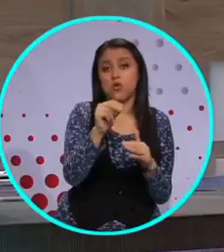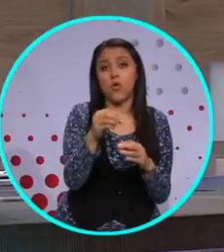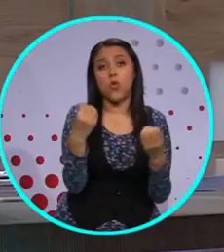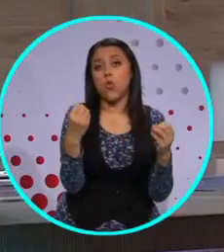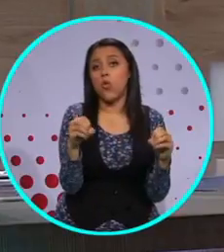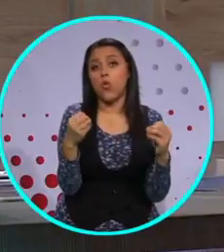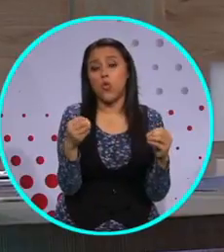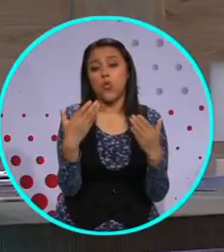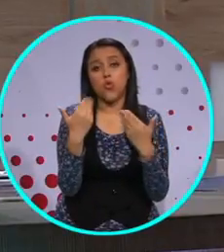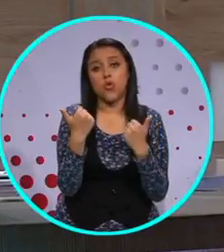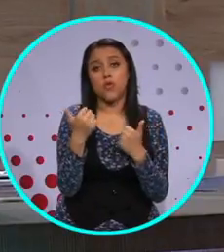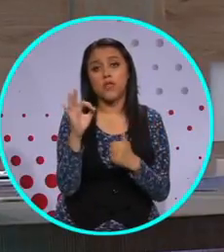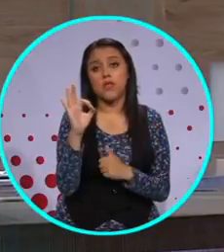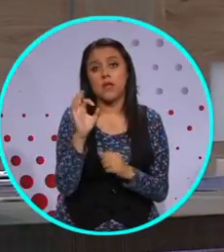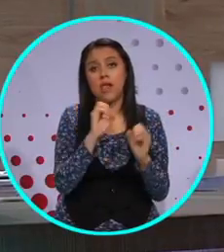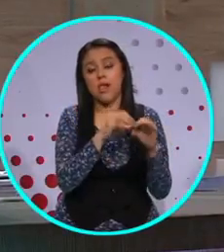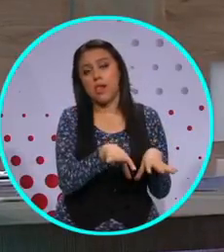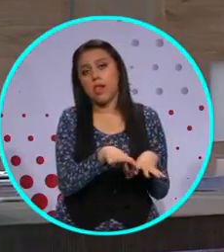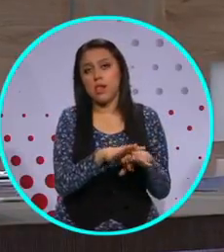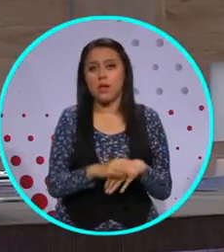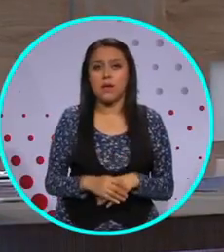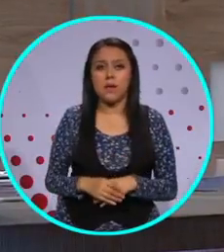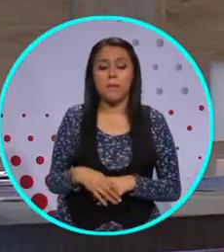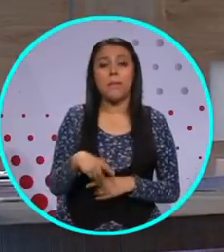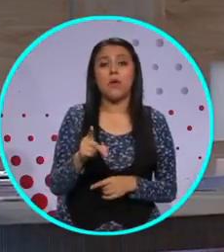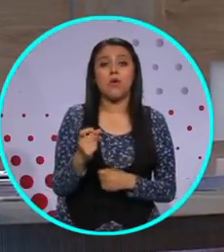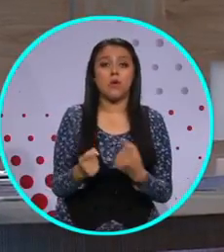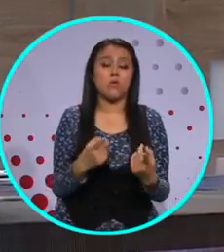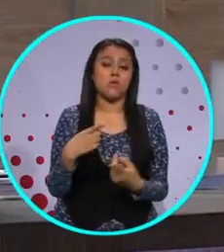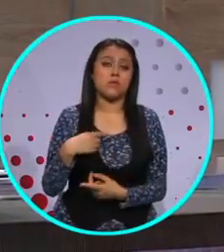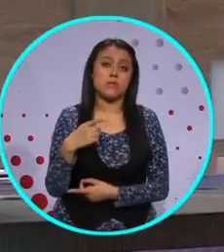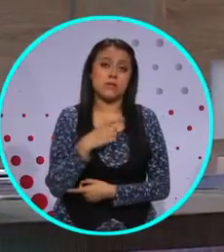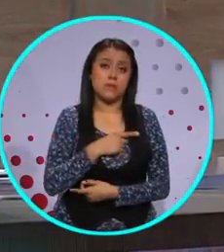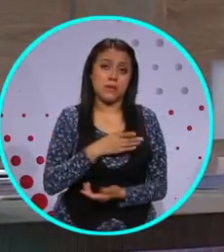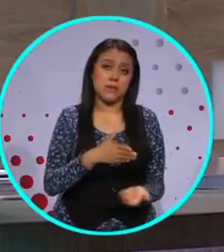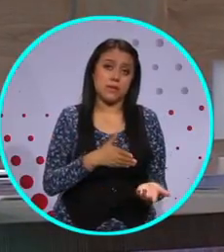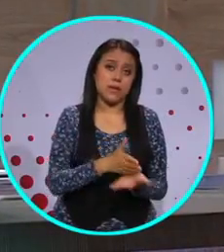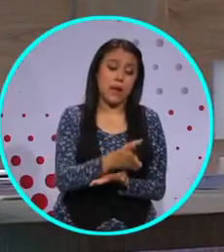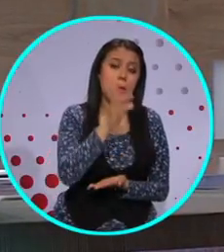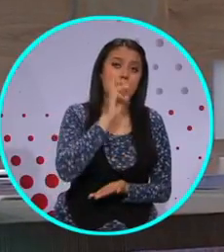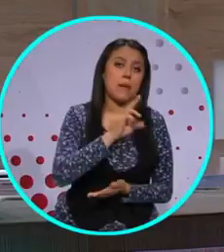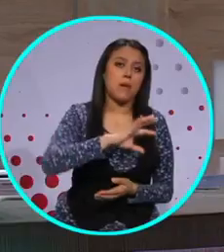confiar mejor abandono pero alguien si tiene que venir a